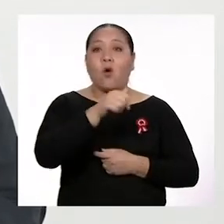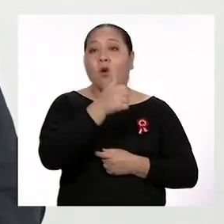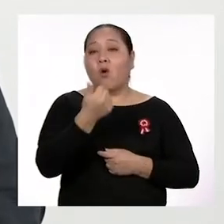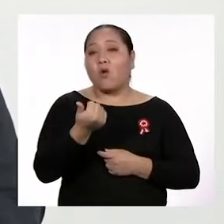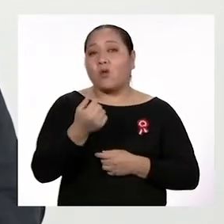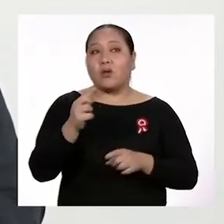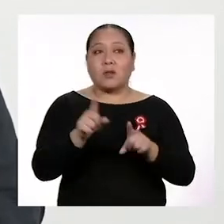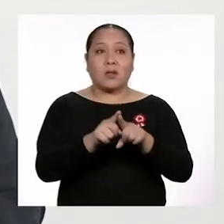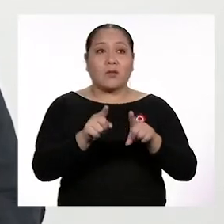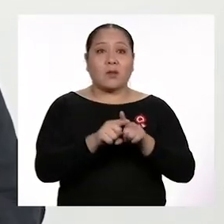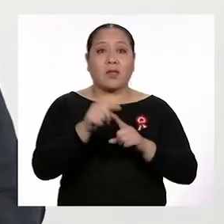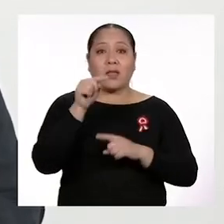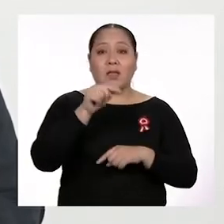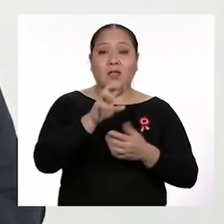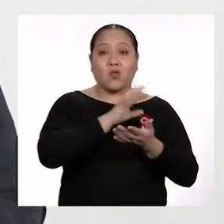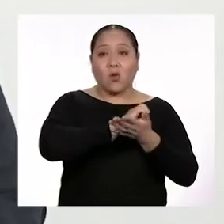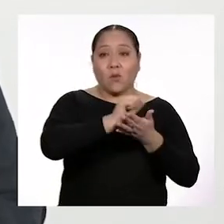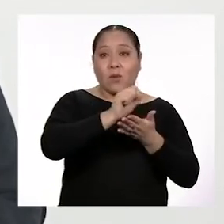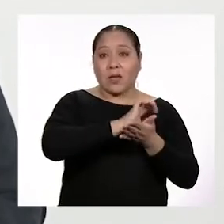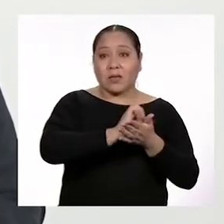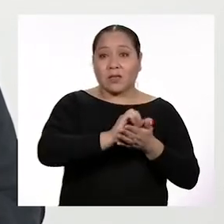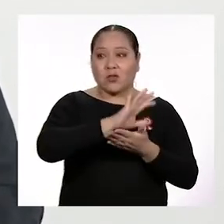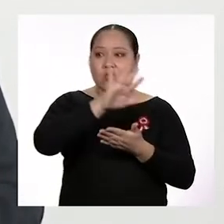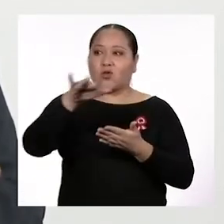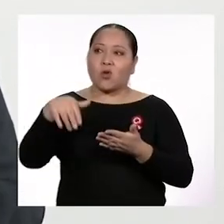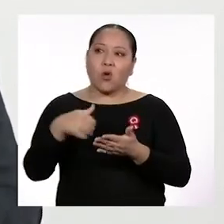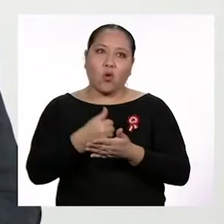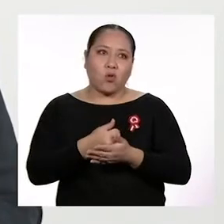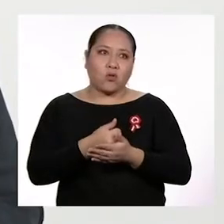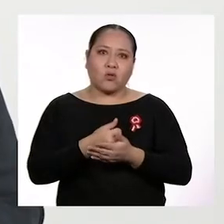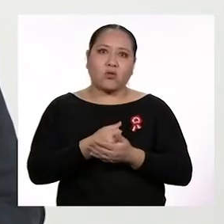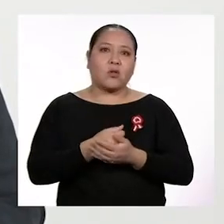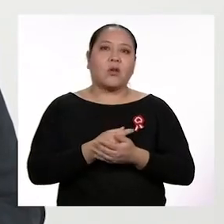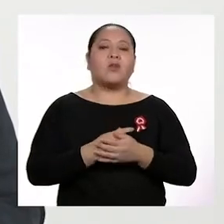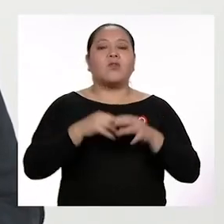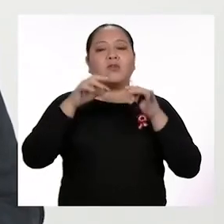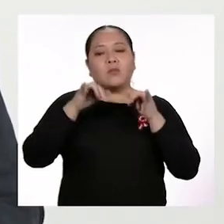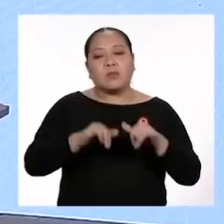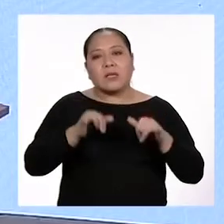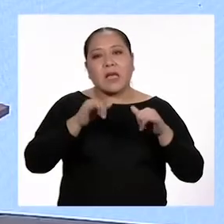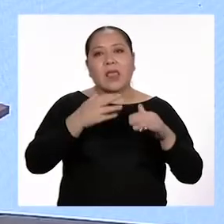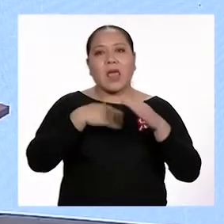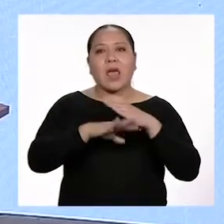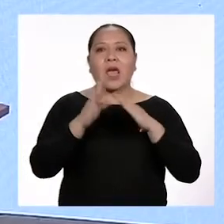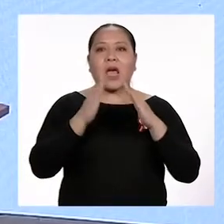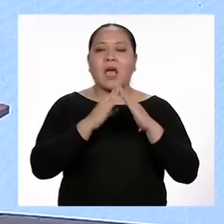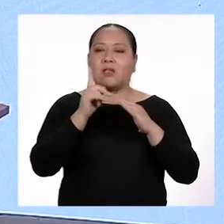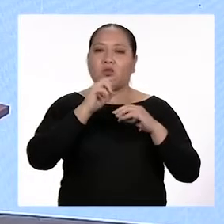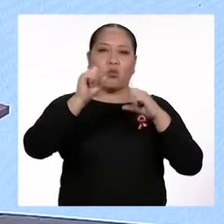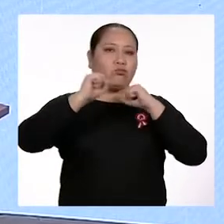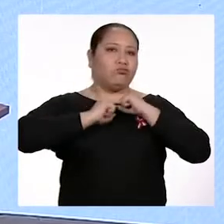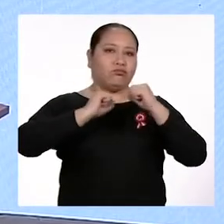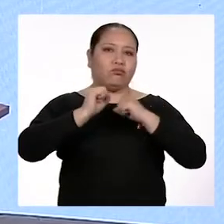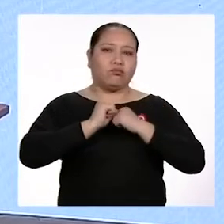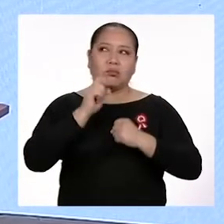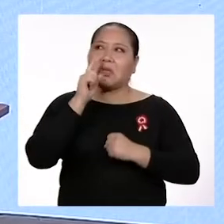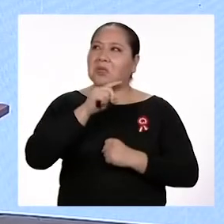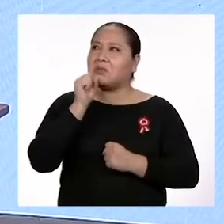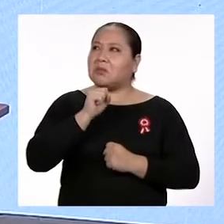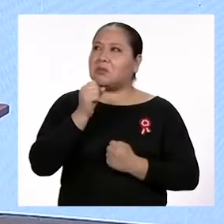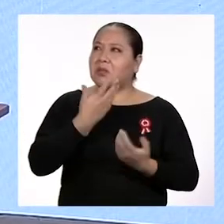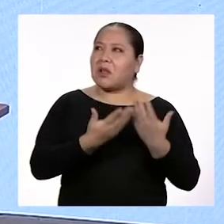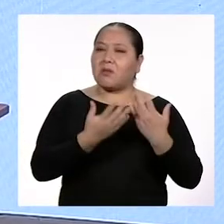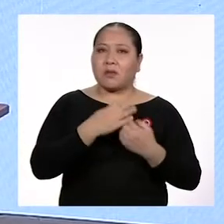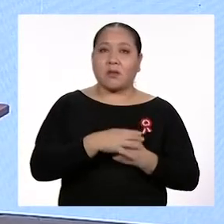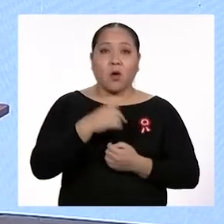puede ser porque en estos meses todos hemos tenido menos actividad física. Sí, yo creo que puede ser eso, porque si